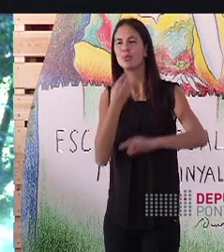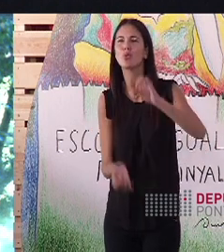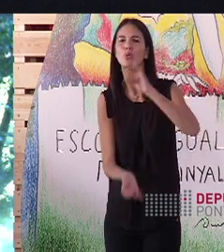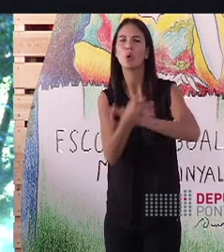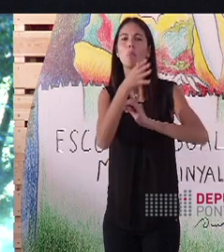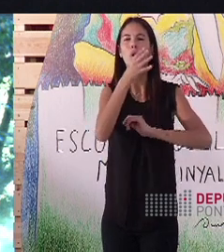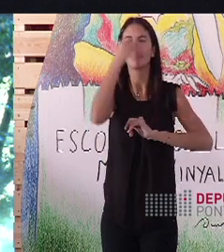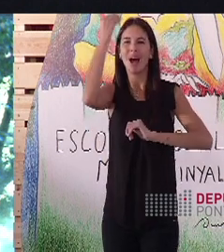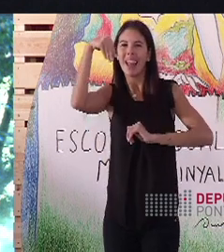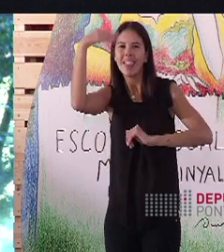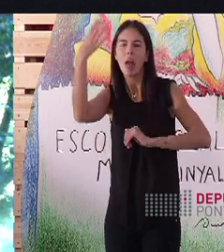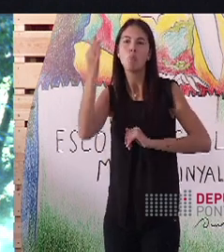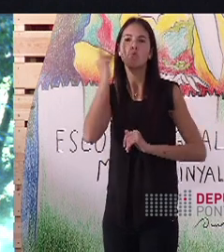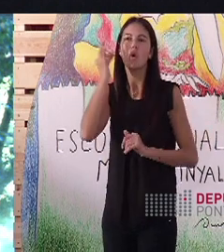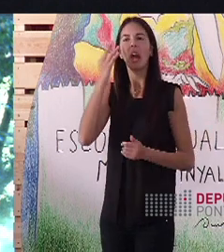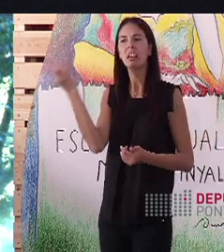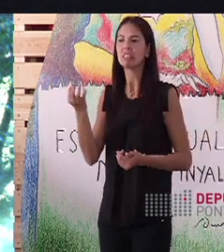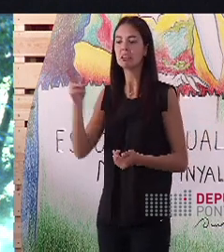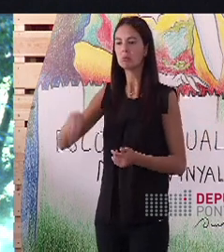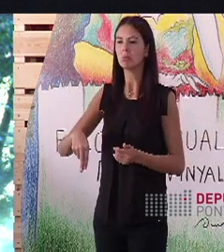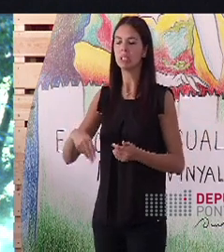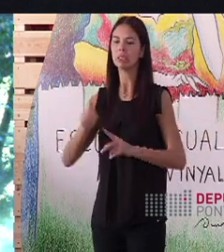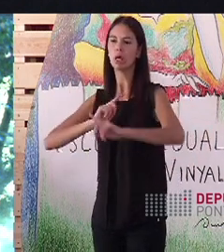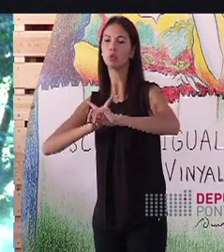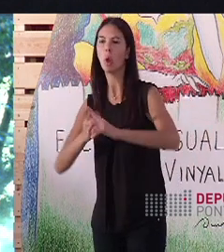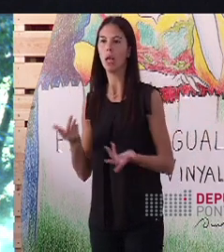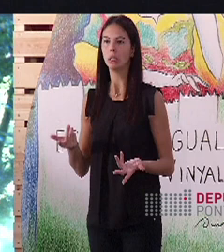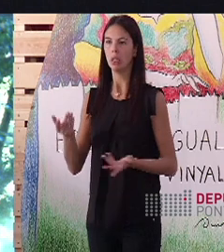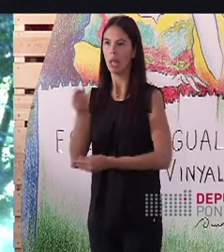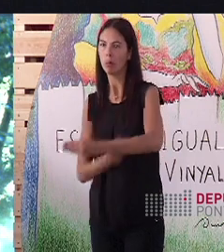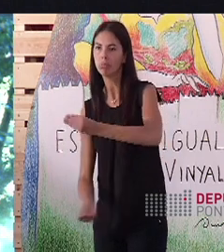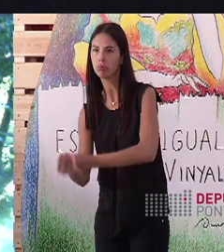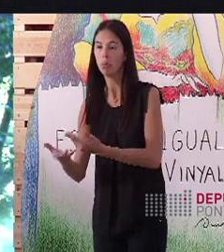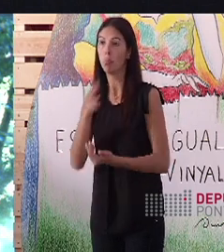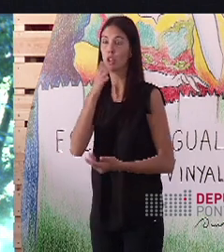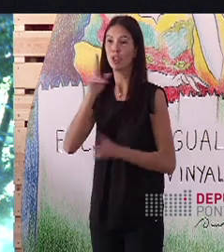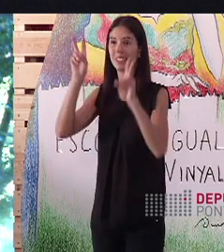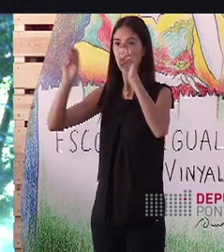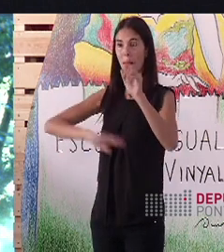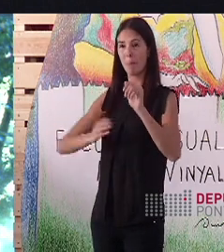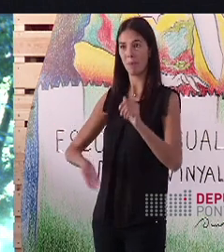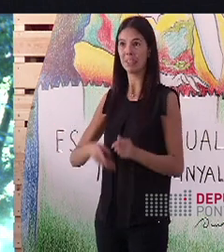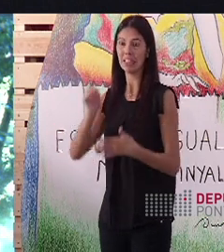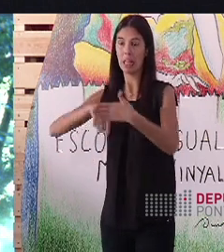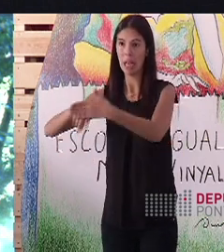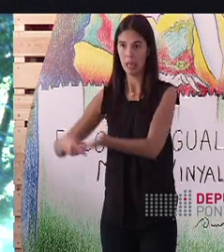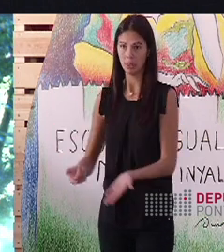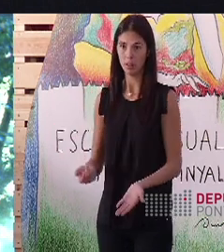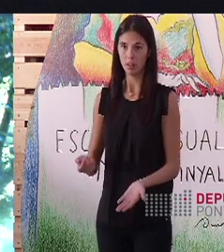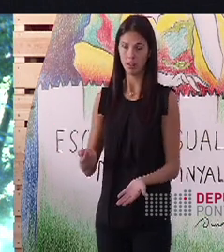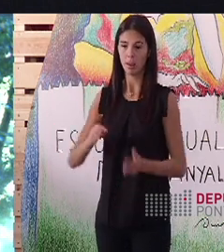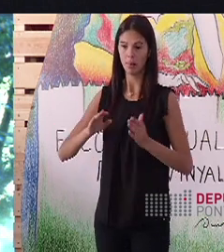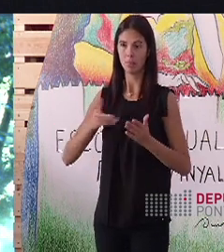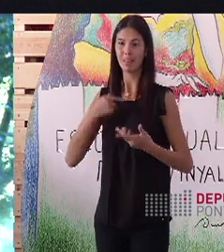que las mujeres somos seres sexuales, seres reproductivos, de ahí los vientres de alquiler, y seres sentimentales. La